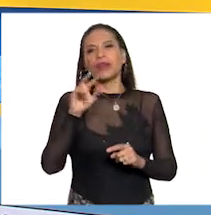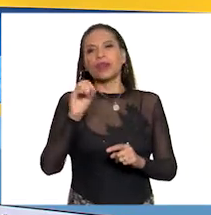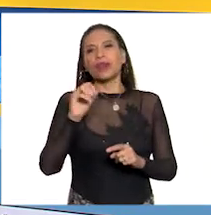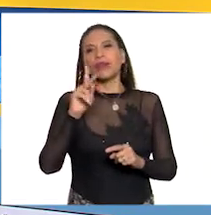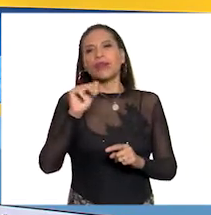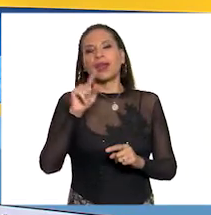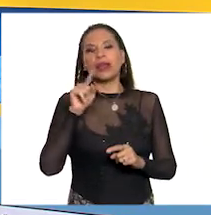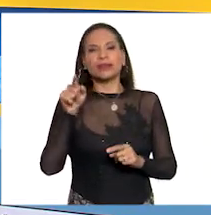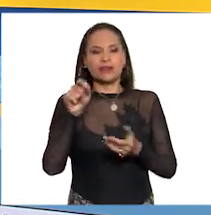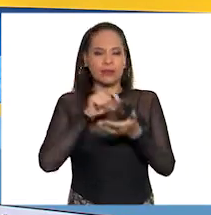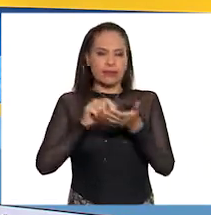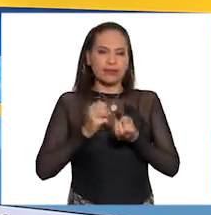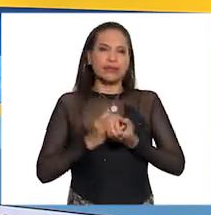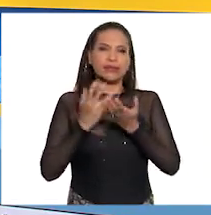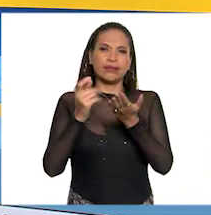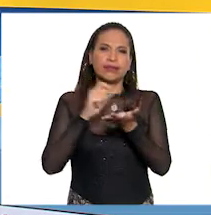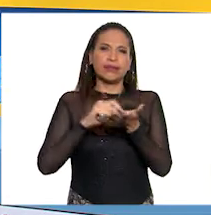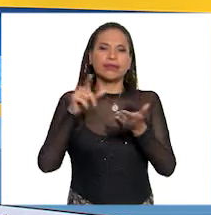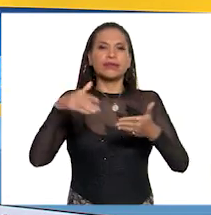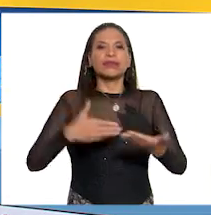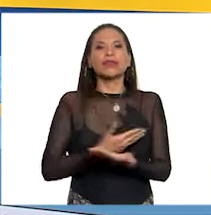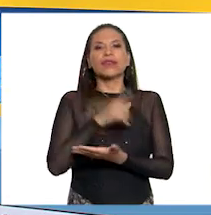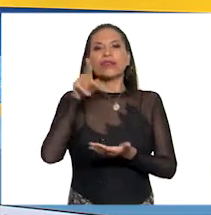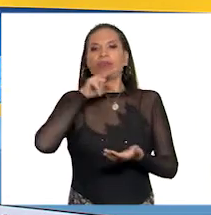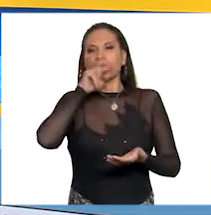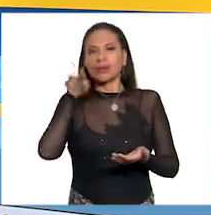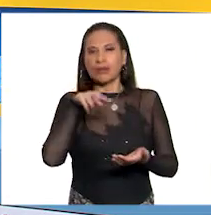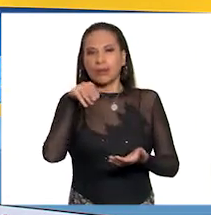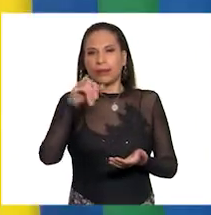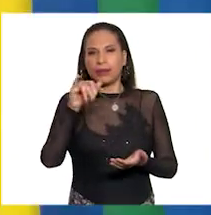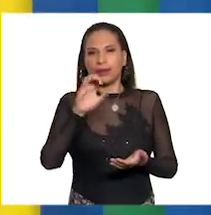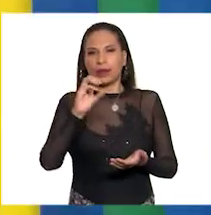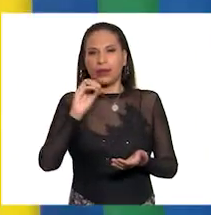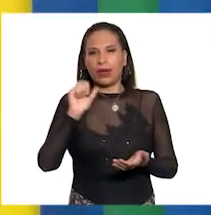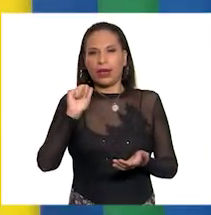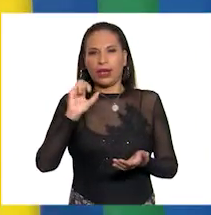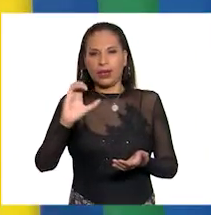un poeta y ensayista que nació en Mixcoac en 1914.